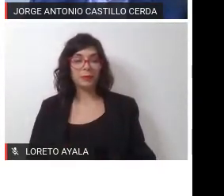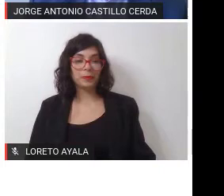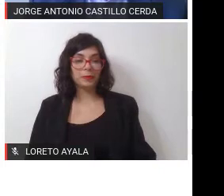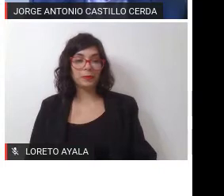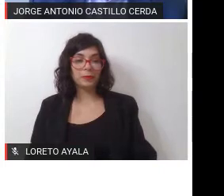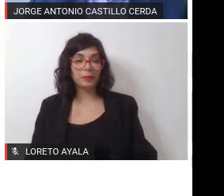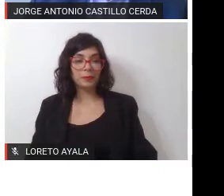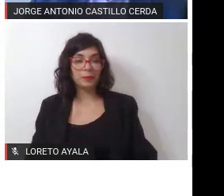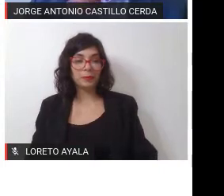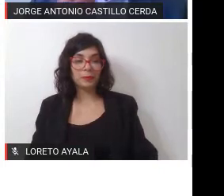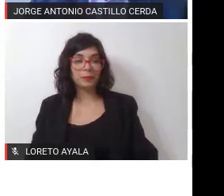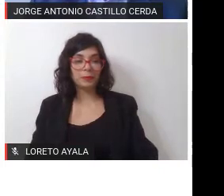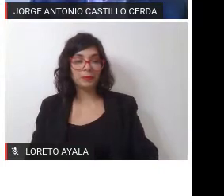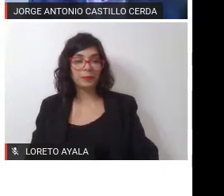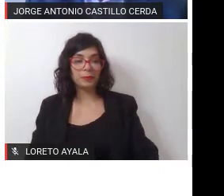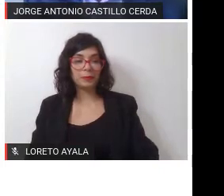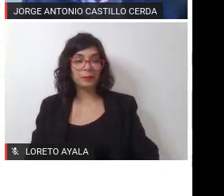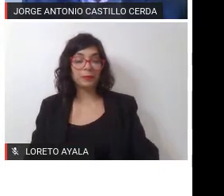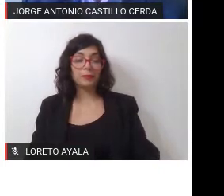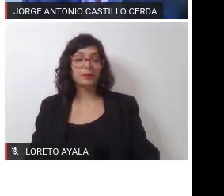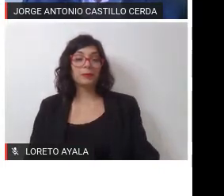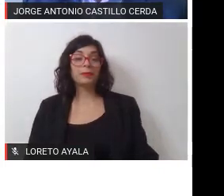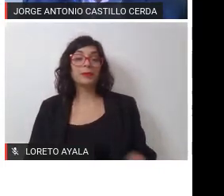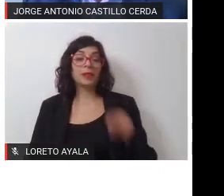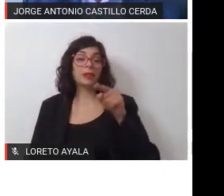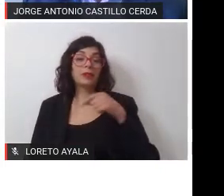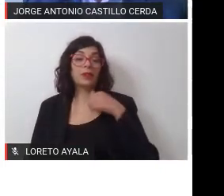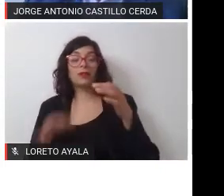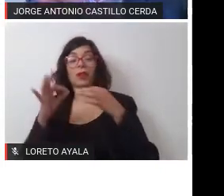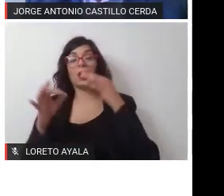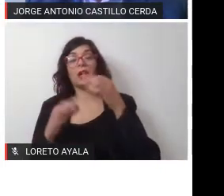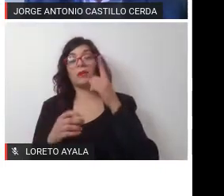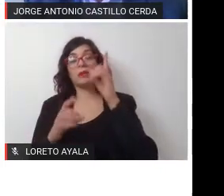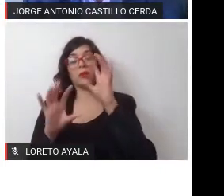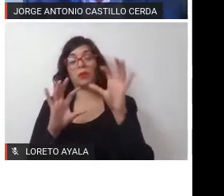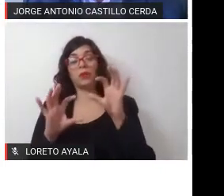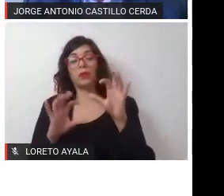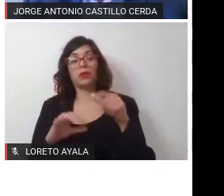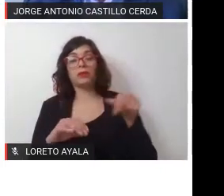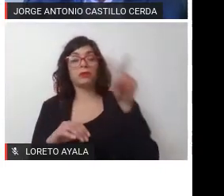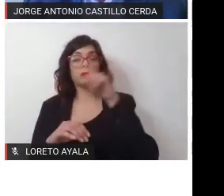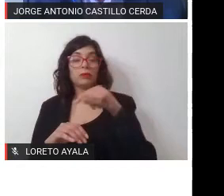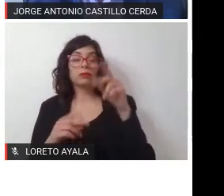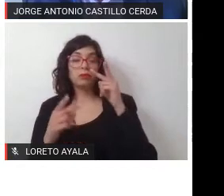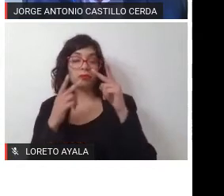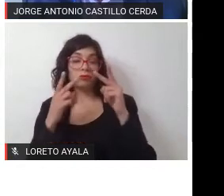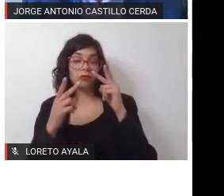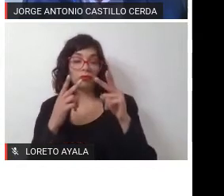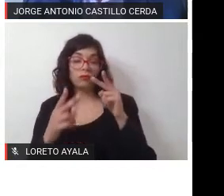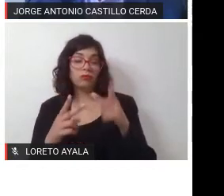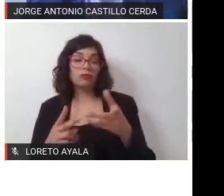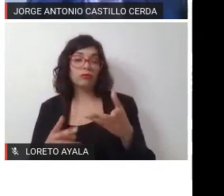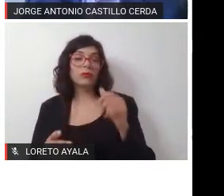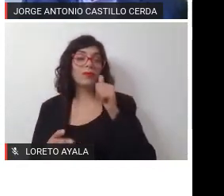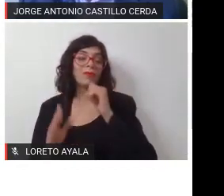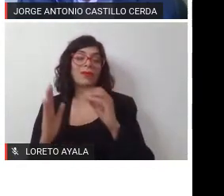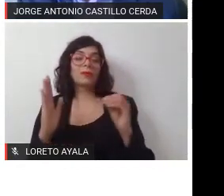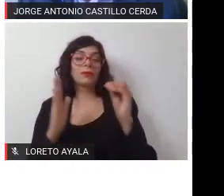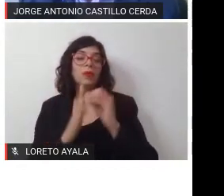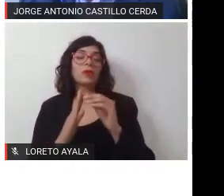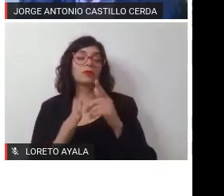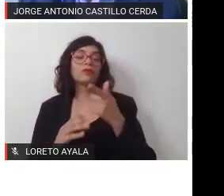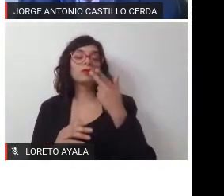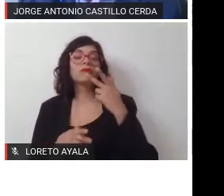Acá decir un dato también que no está en el en los gráficos, que es la